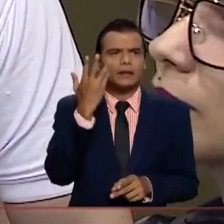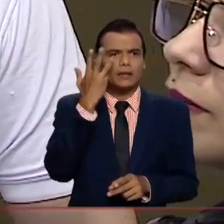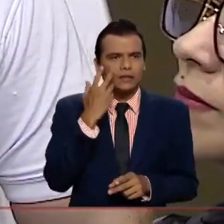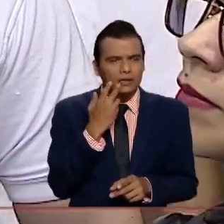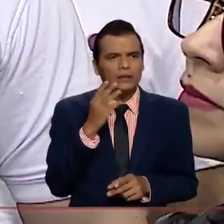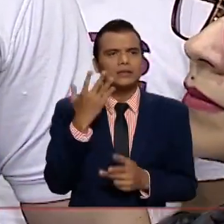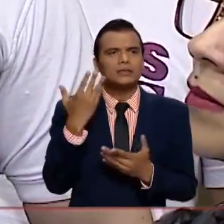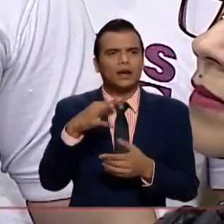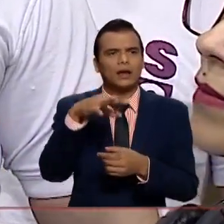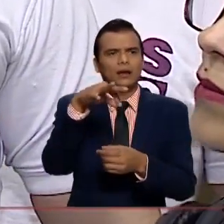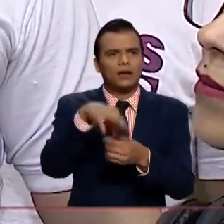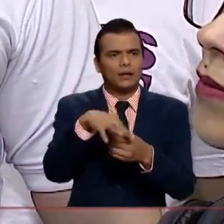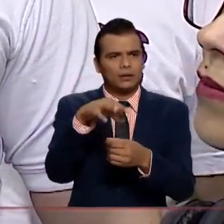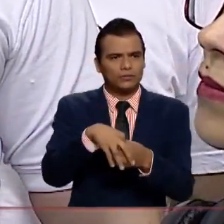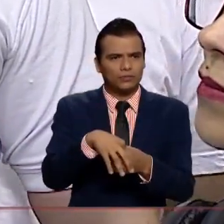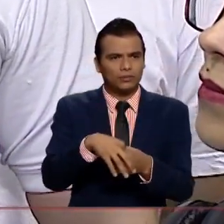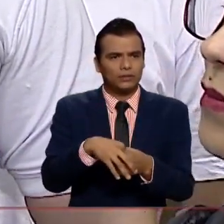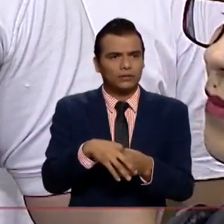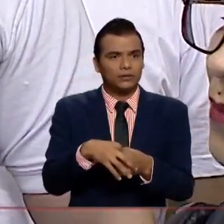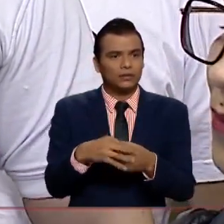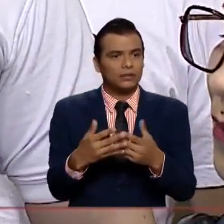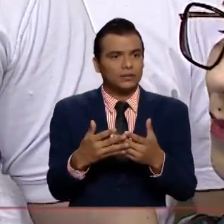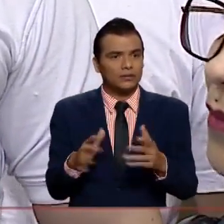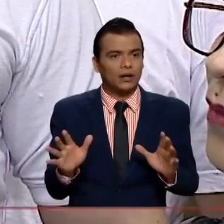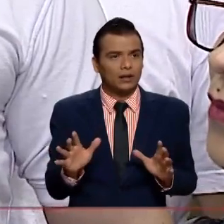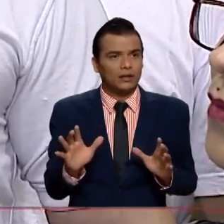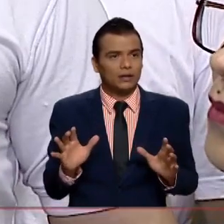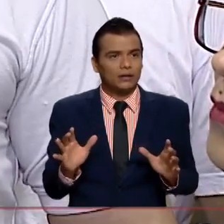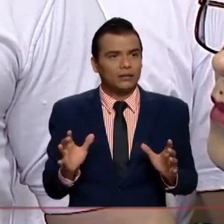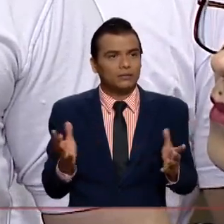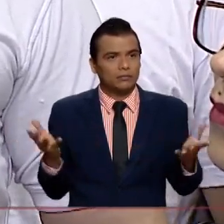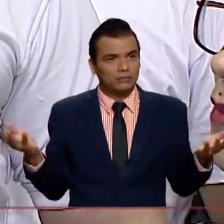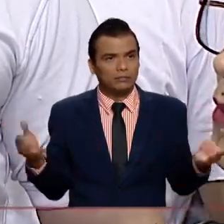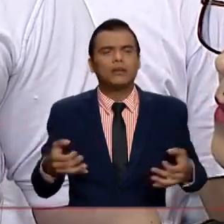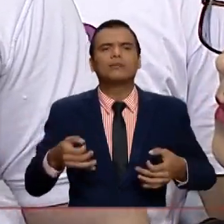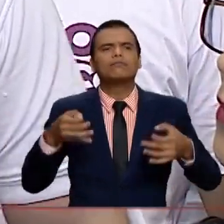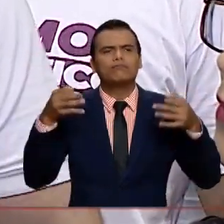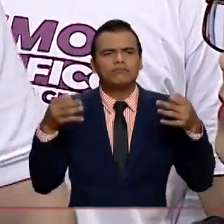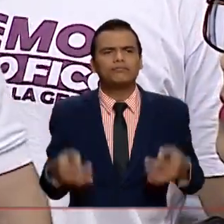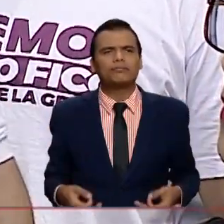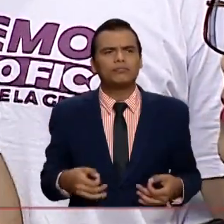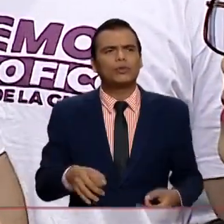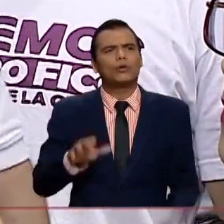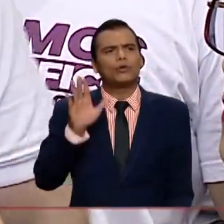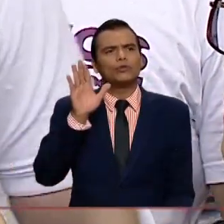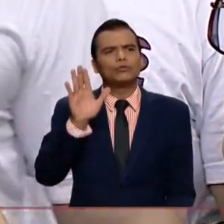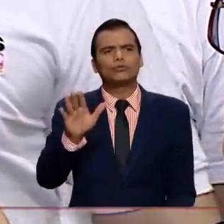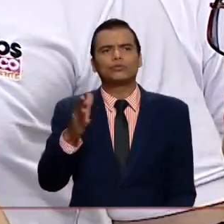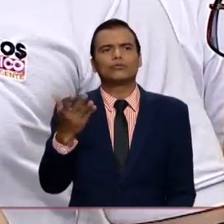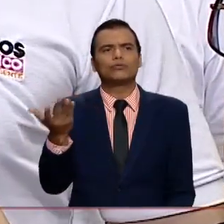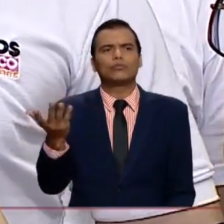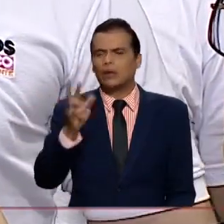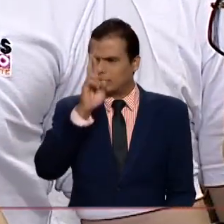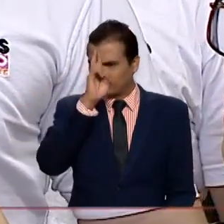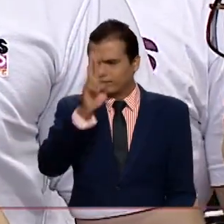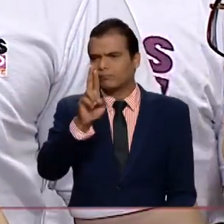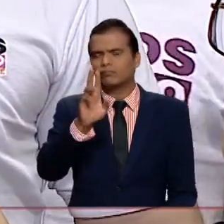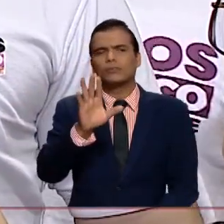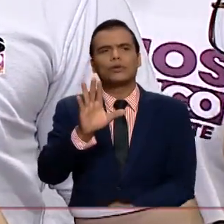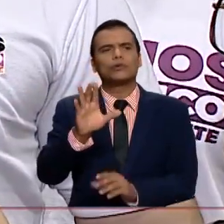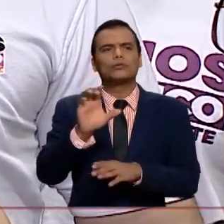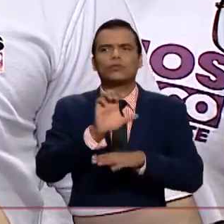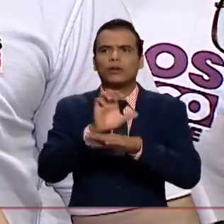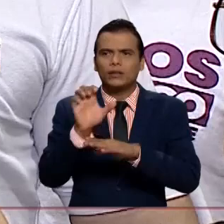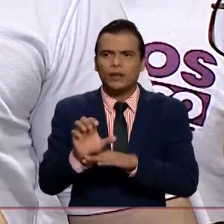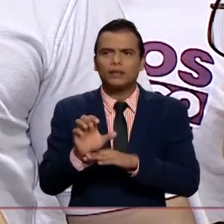regionales. Yo lo que creo es que quien más debe respetar la institucionalidad y ser respetuoso de la ley